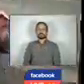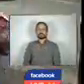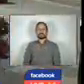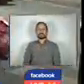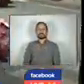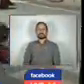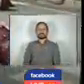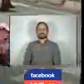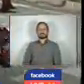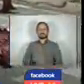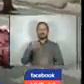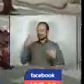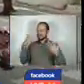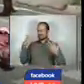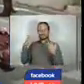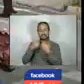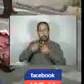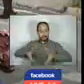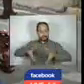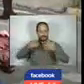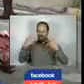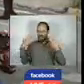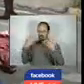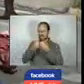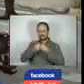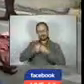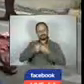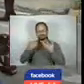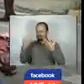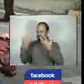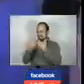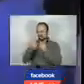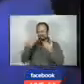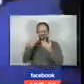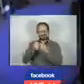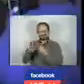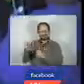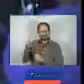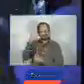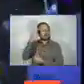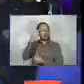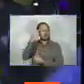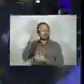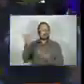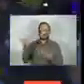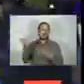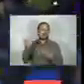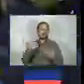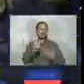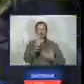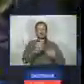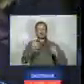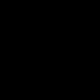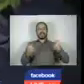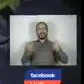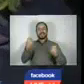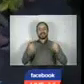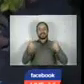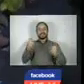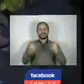La mayoría de accidentes en las calles y carreteras del país ocurren por la distracción de los automovilistas.